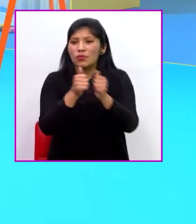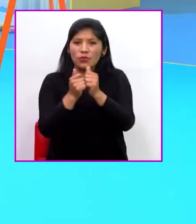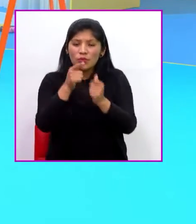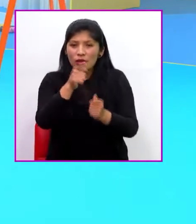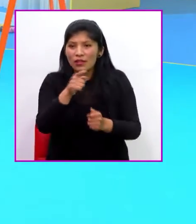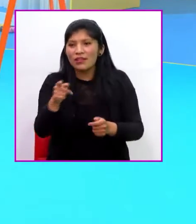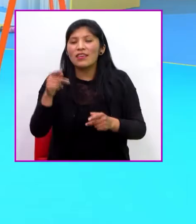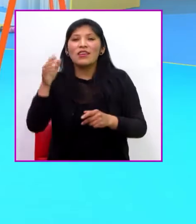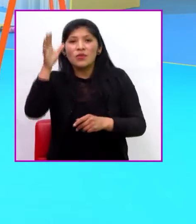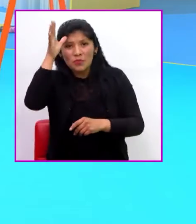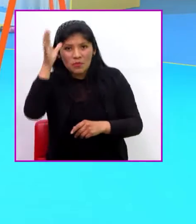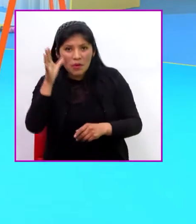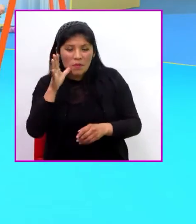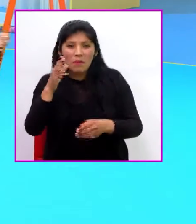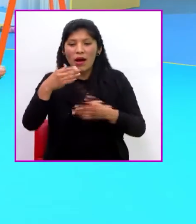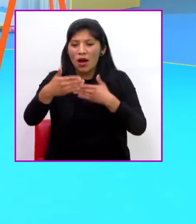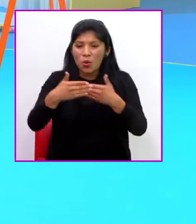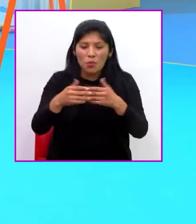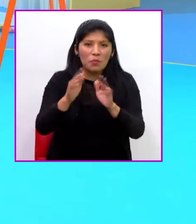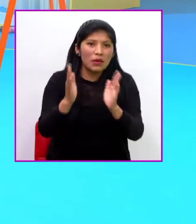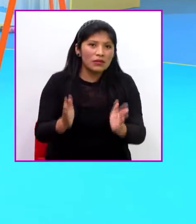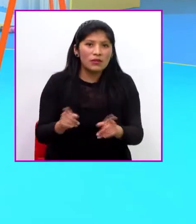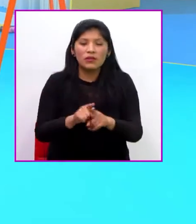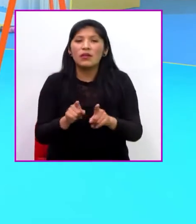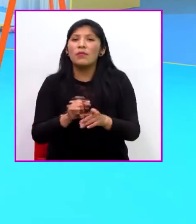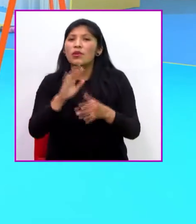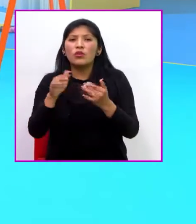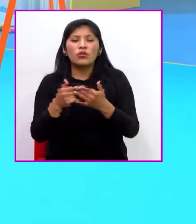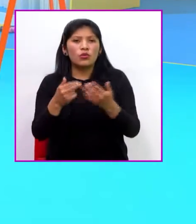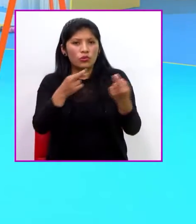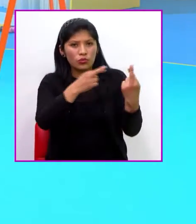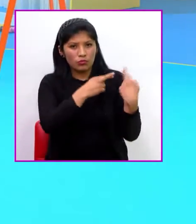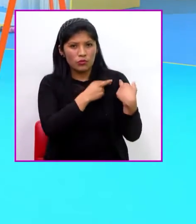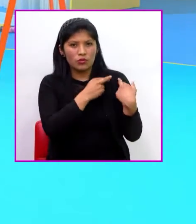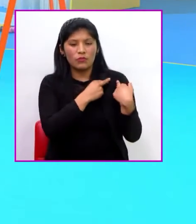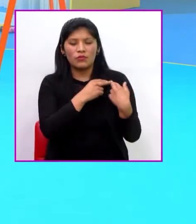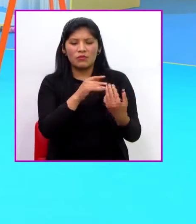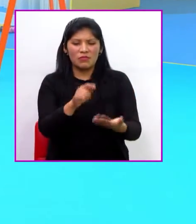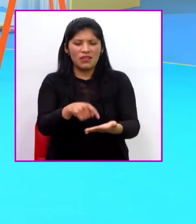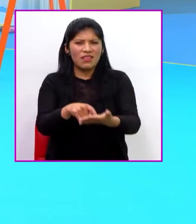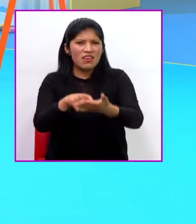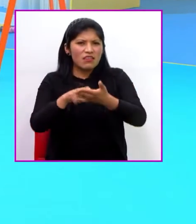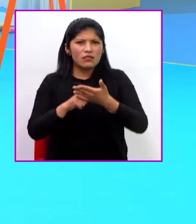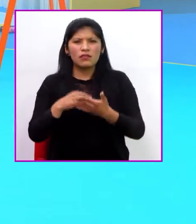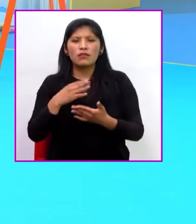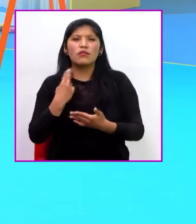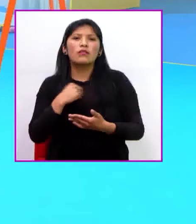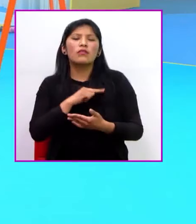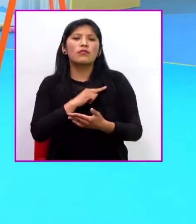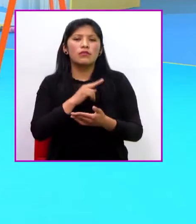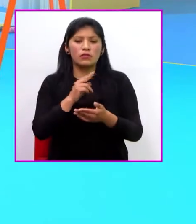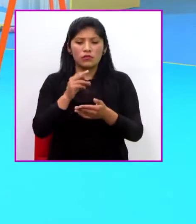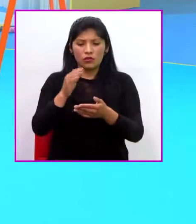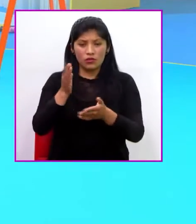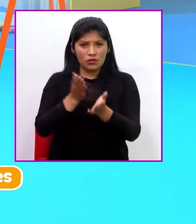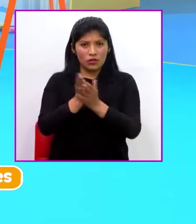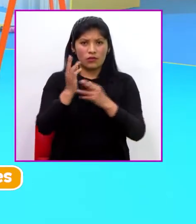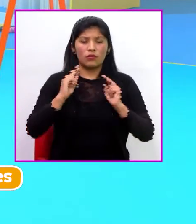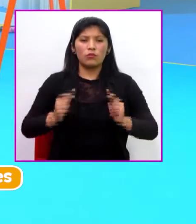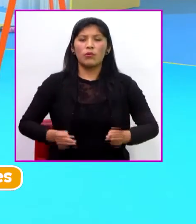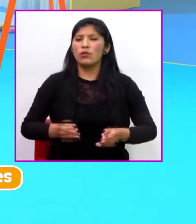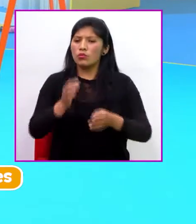papás, los vecinos, somos responsables de exigir que nuestros derechos humanos se